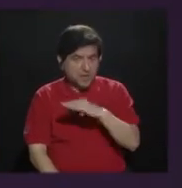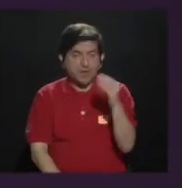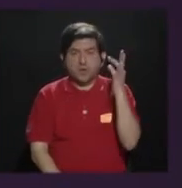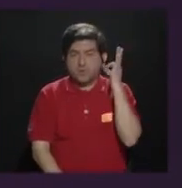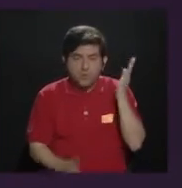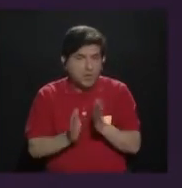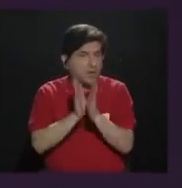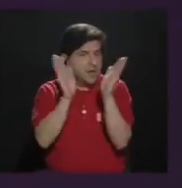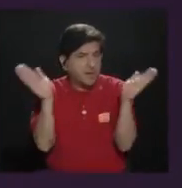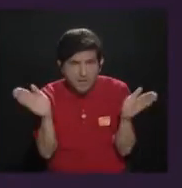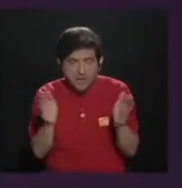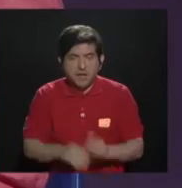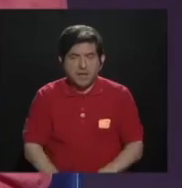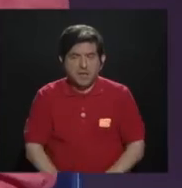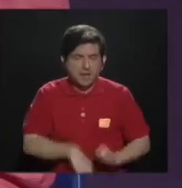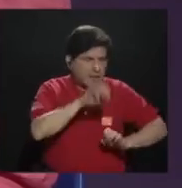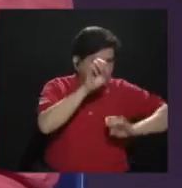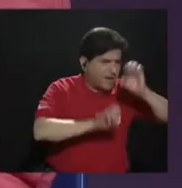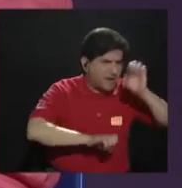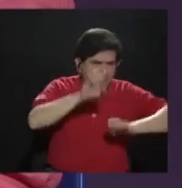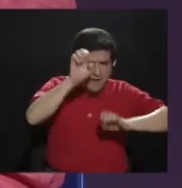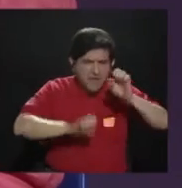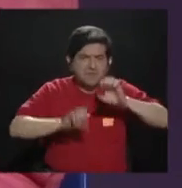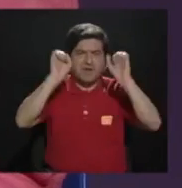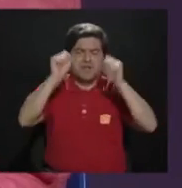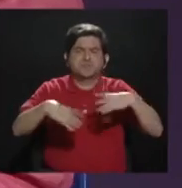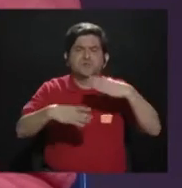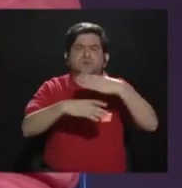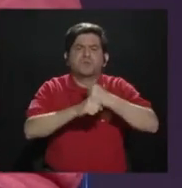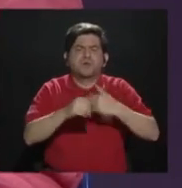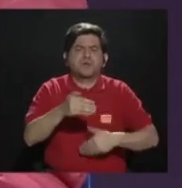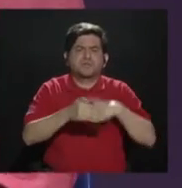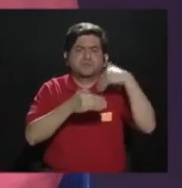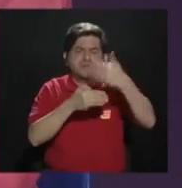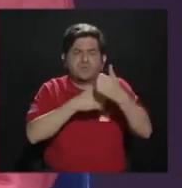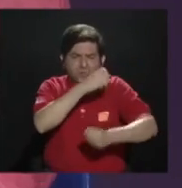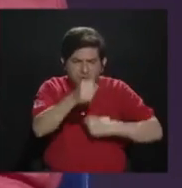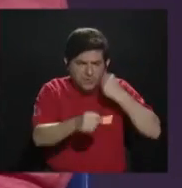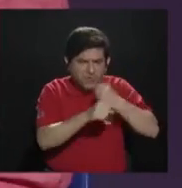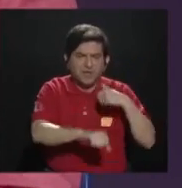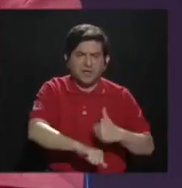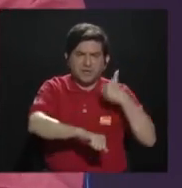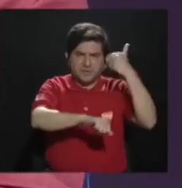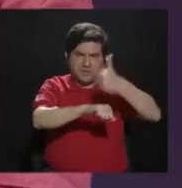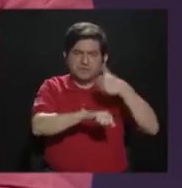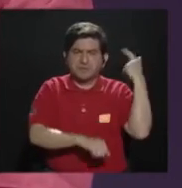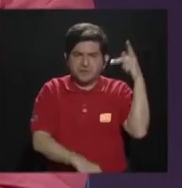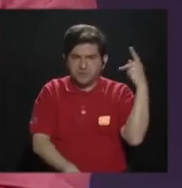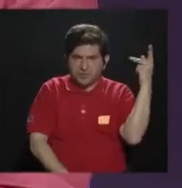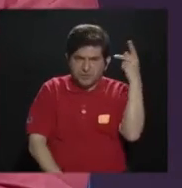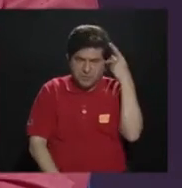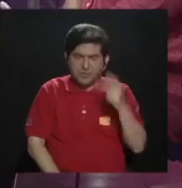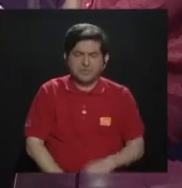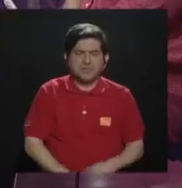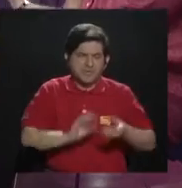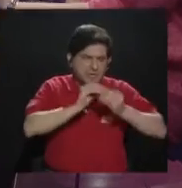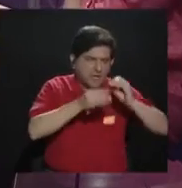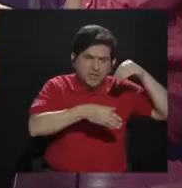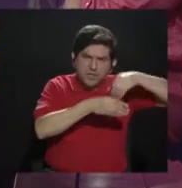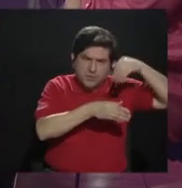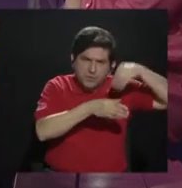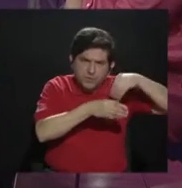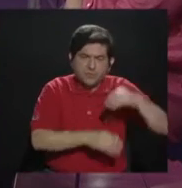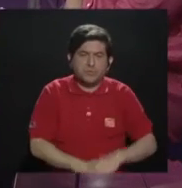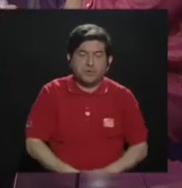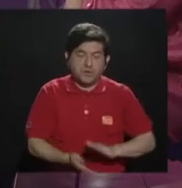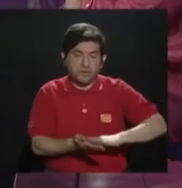en general? ¿Qué evaluación se puede hacer después de estos años de la implementación de las políticas de cuotas y que